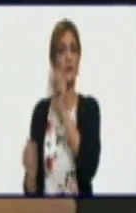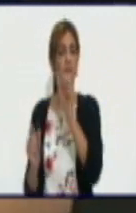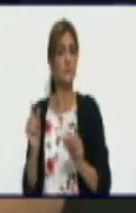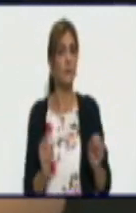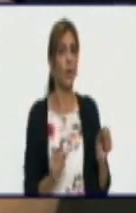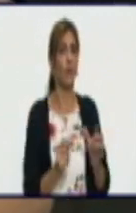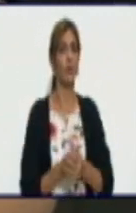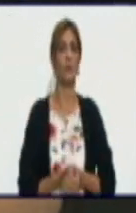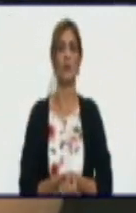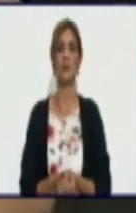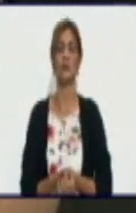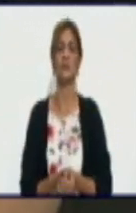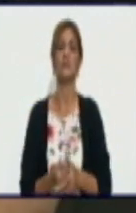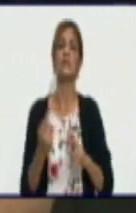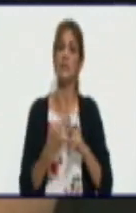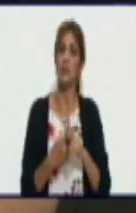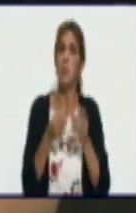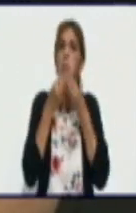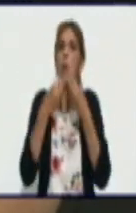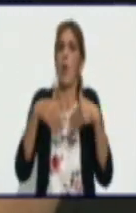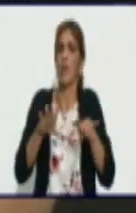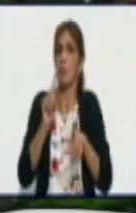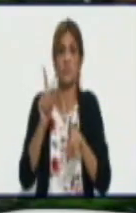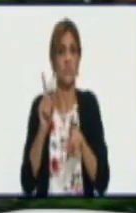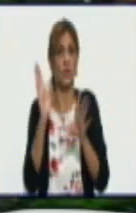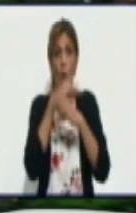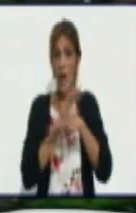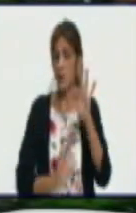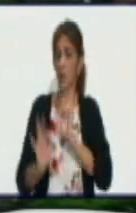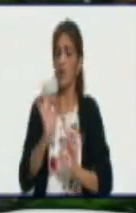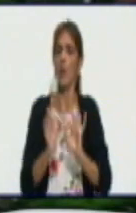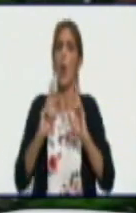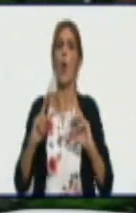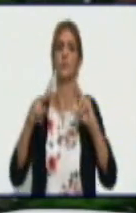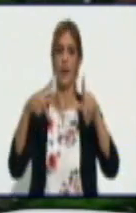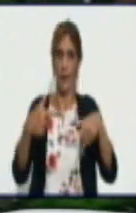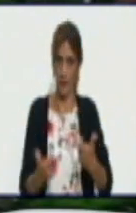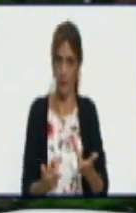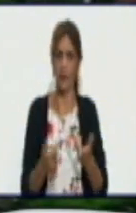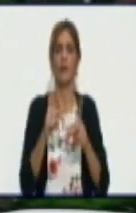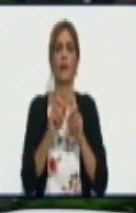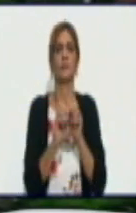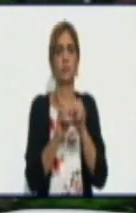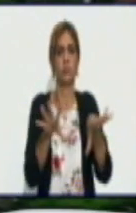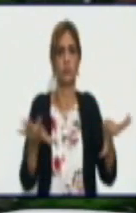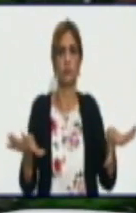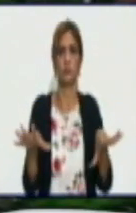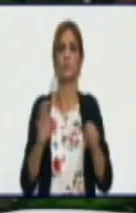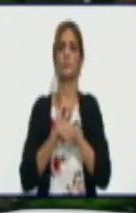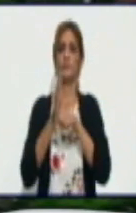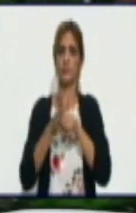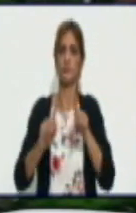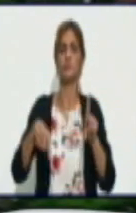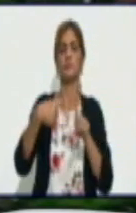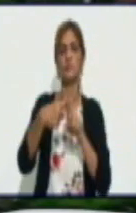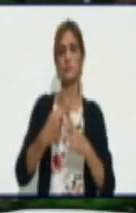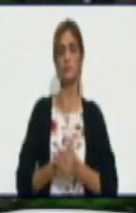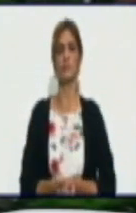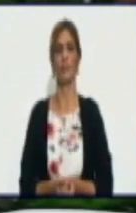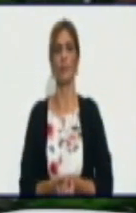Y vernos inmersos en un rebrote nuevamente. A propósito de la pesquisa, Medialuna es uno de los territorios que